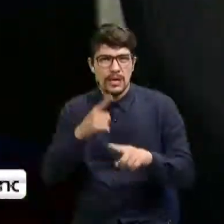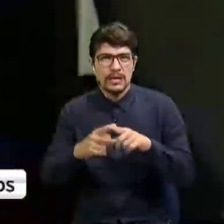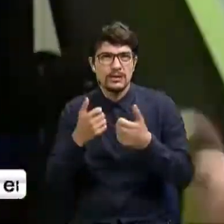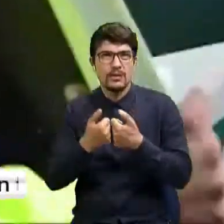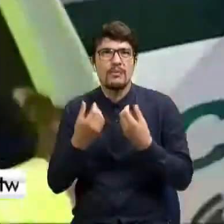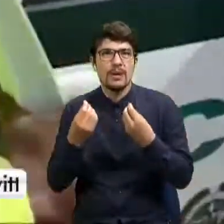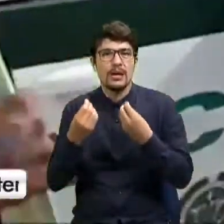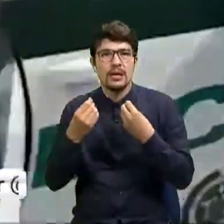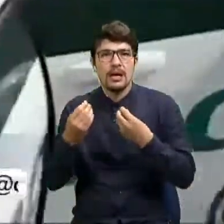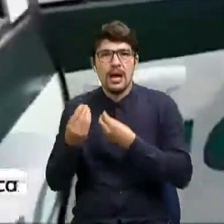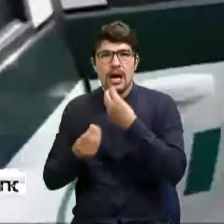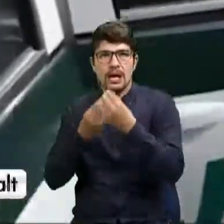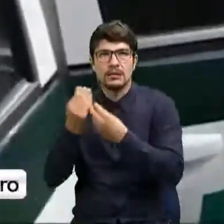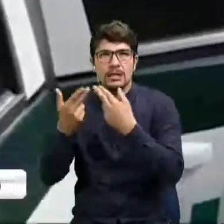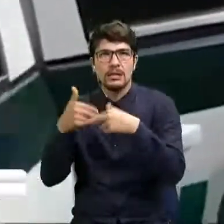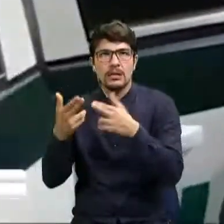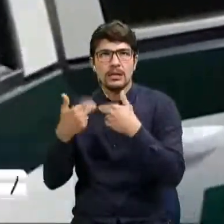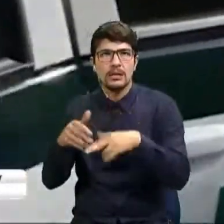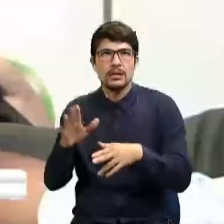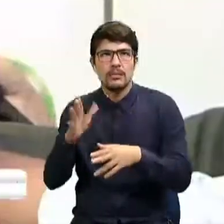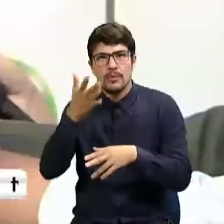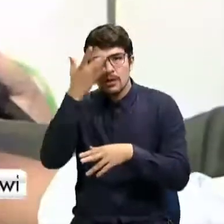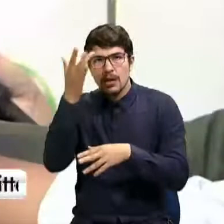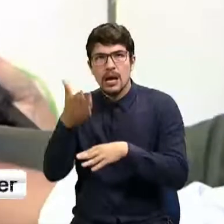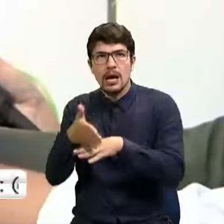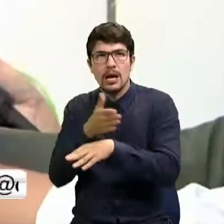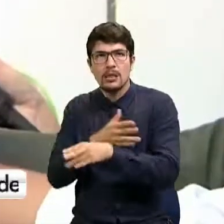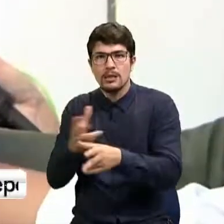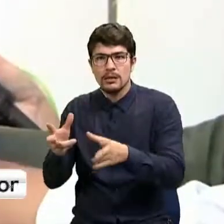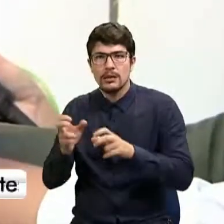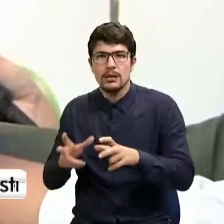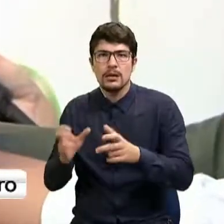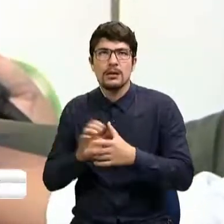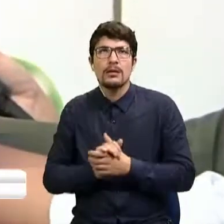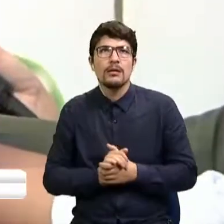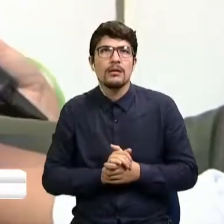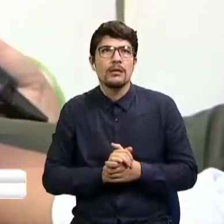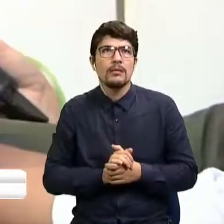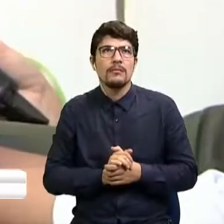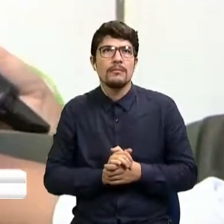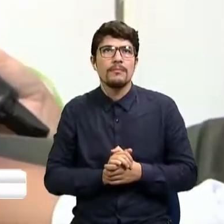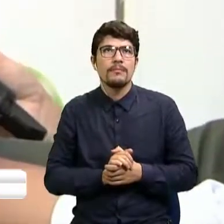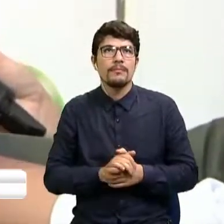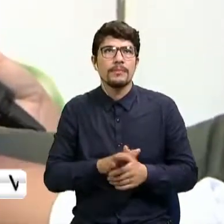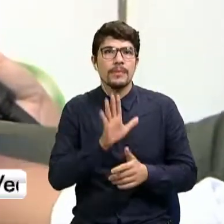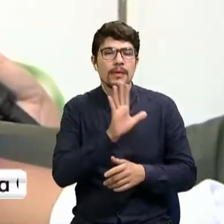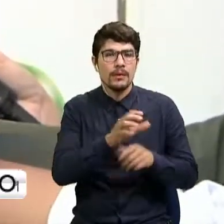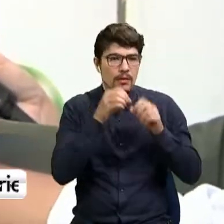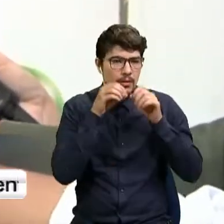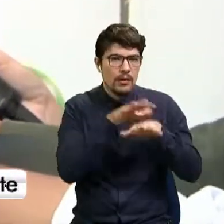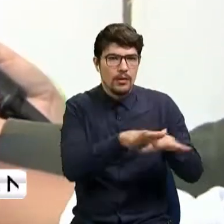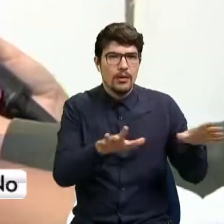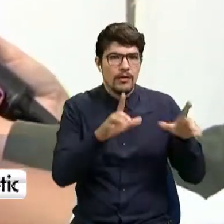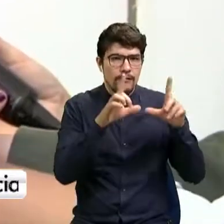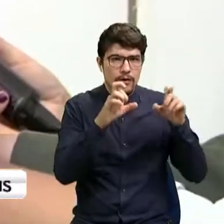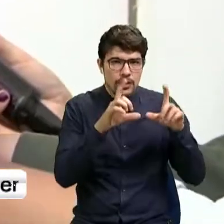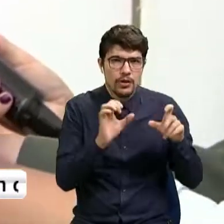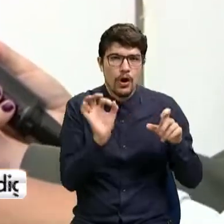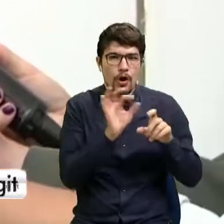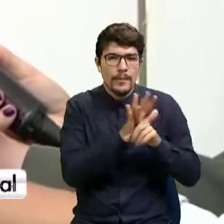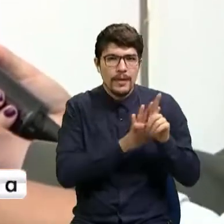para consumar la relación íntima producto de la extorsión debido a que para que no publicara una fotografías y unos vídeos íntimos que tenía